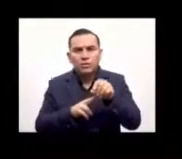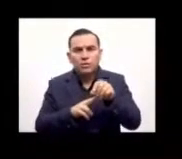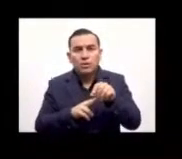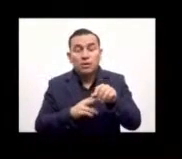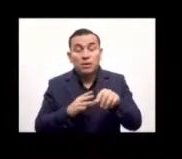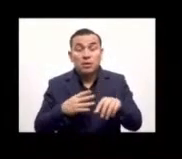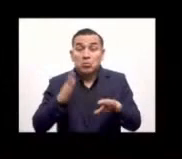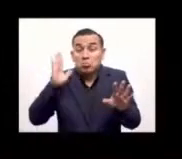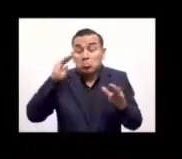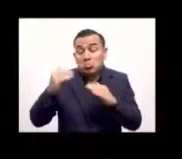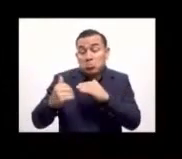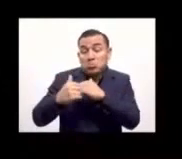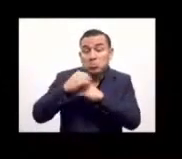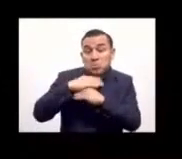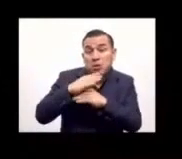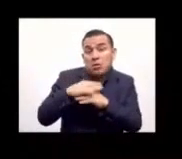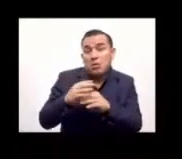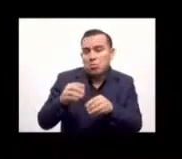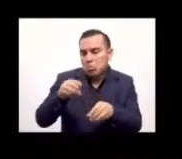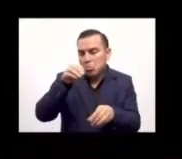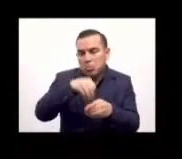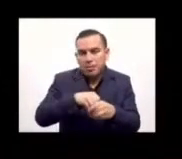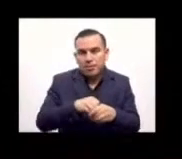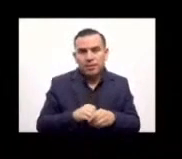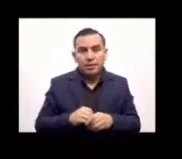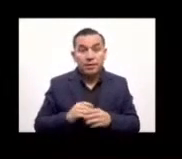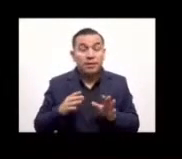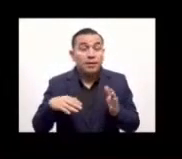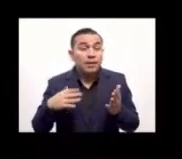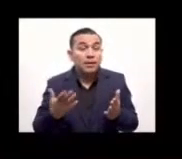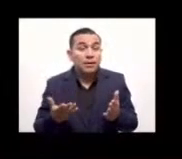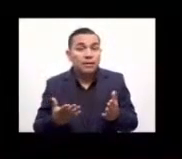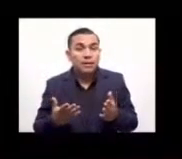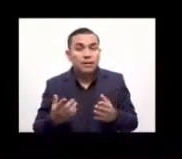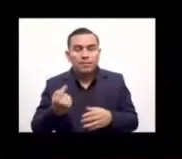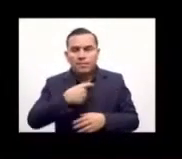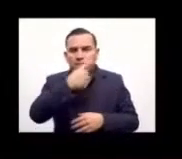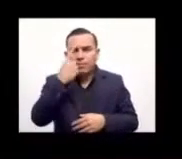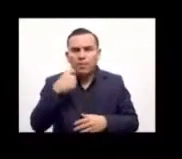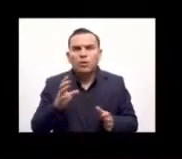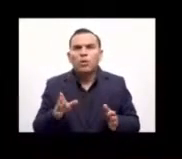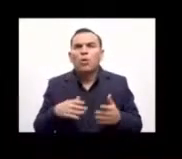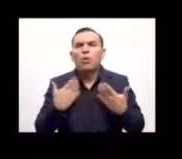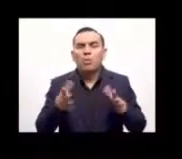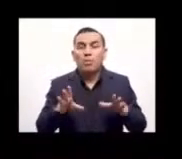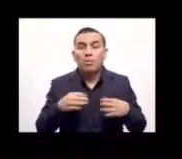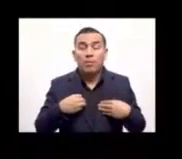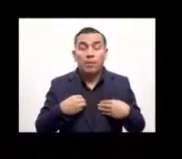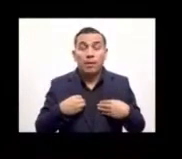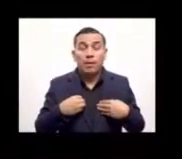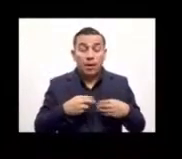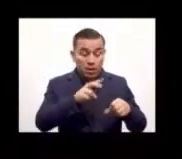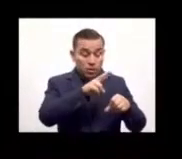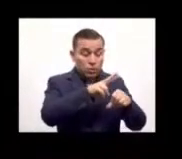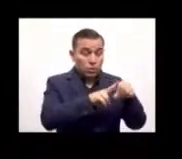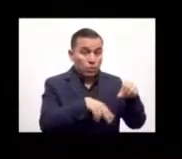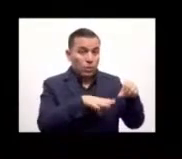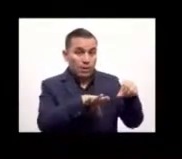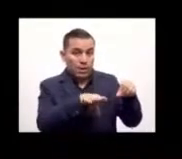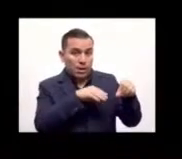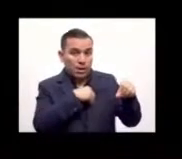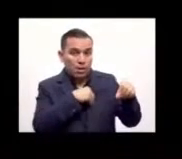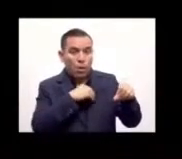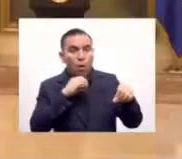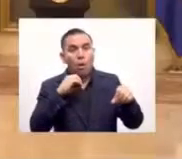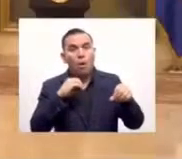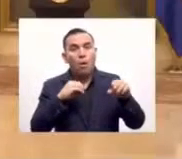como demagogia, pues está en el hecho de que Nayib Bukele sale en Twitter, en Spaces, ve que tiene una audiencia de millones